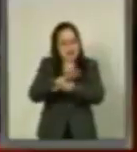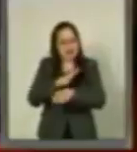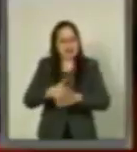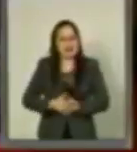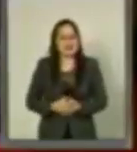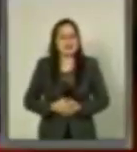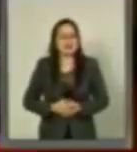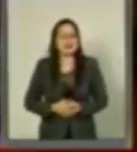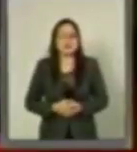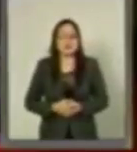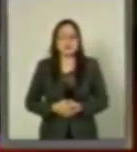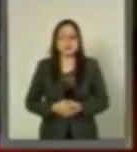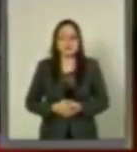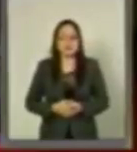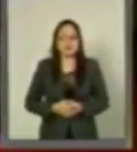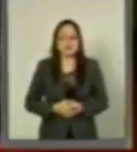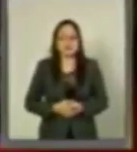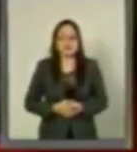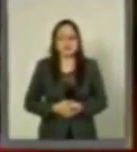quiero